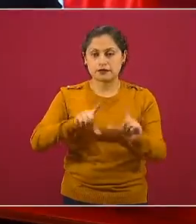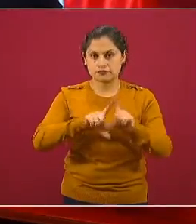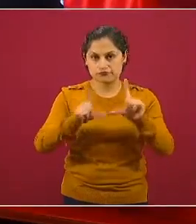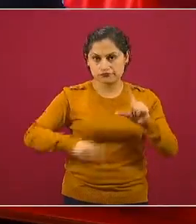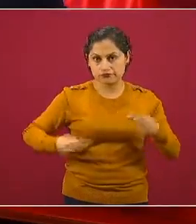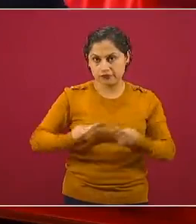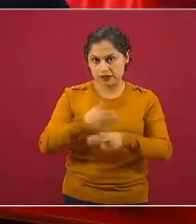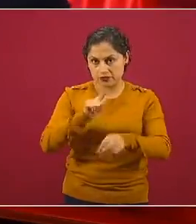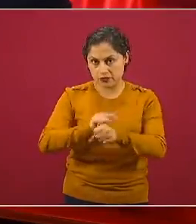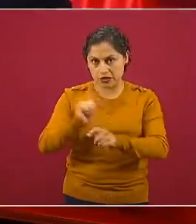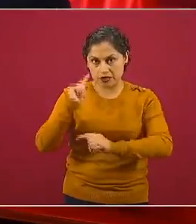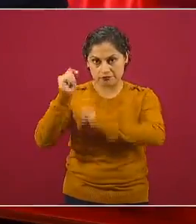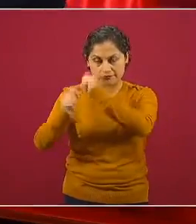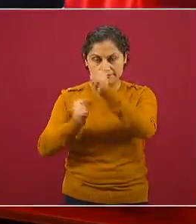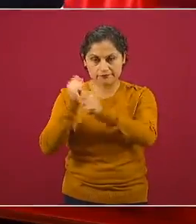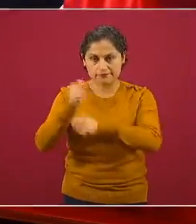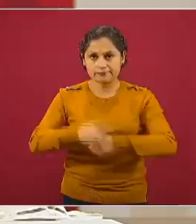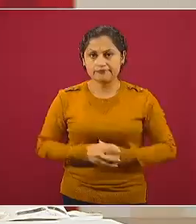nacional.